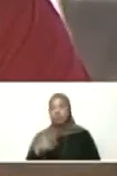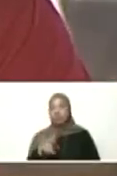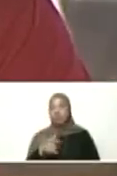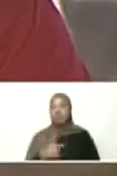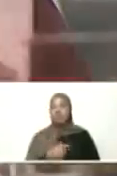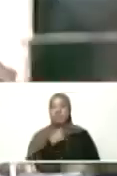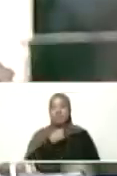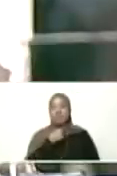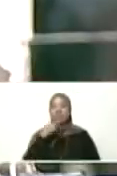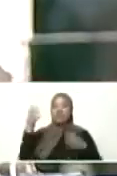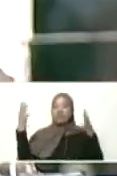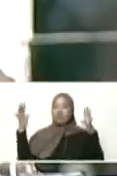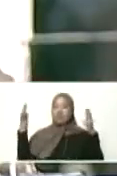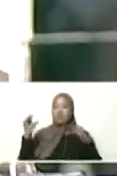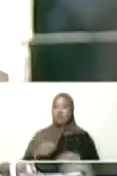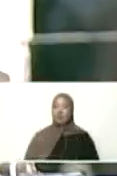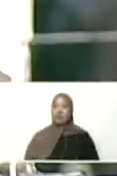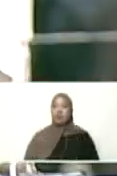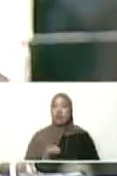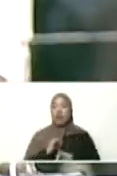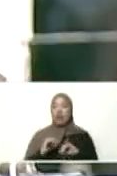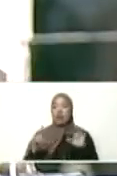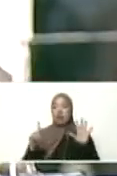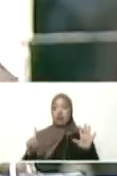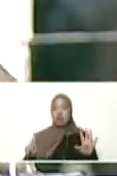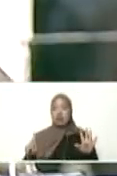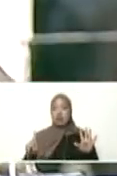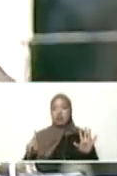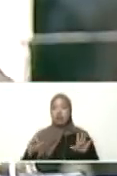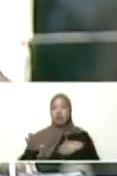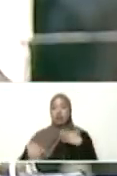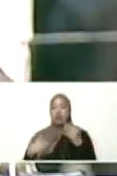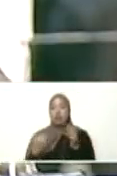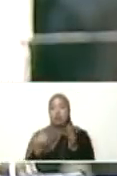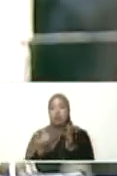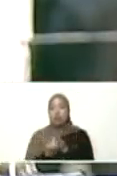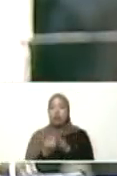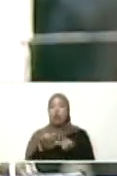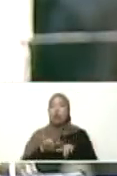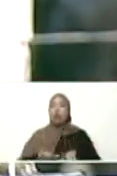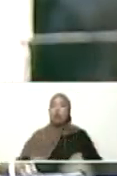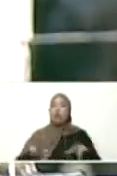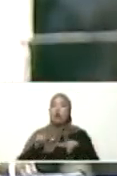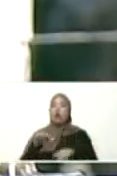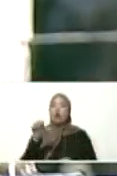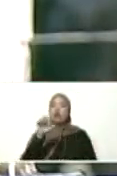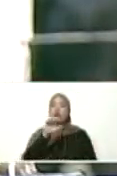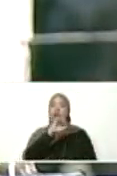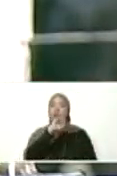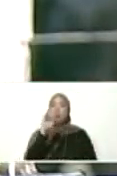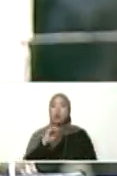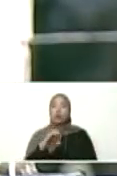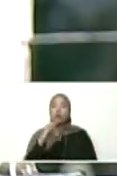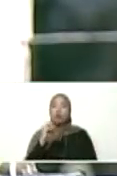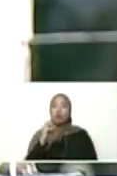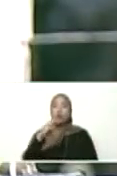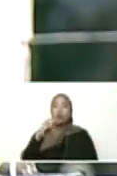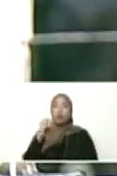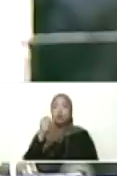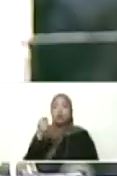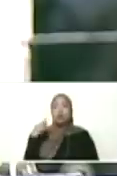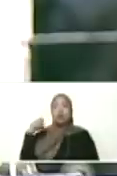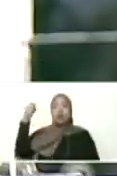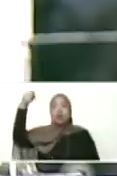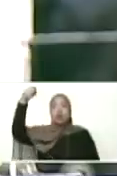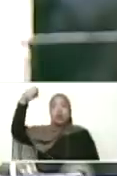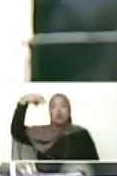Bueno, mira, como ya son las 6, vamos a hacer un pase a Socopó, porque me dicen que allá también el sol se va a las 6, que